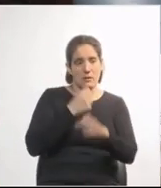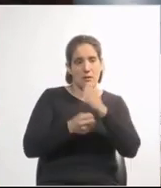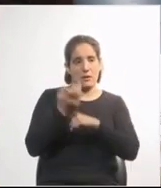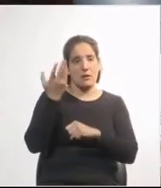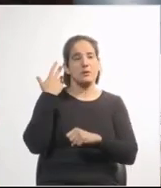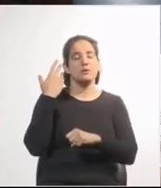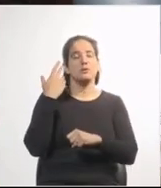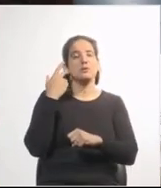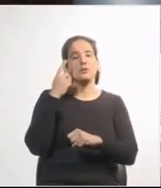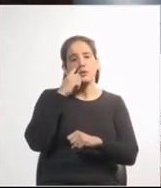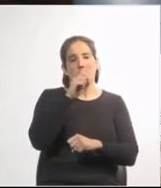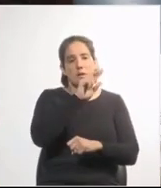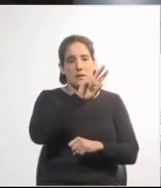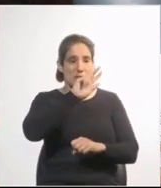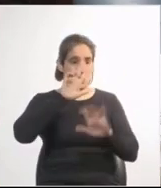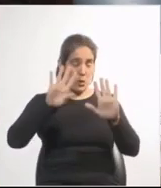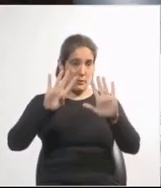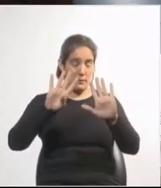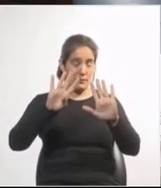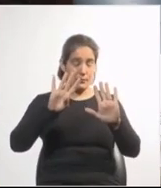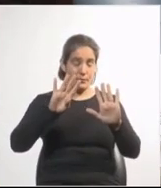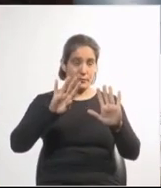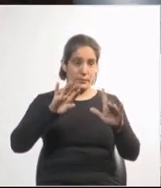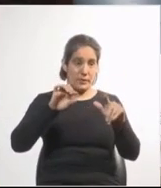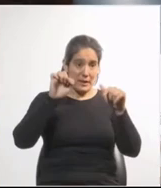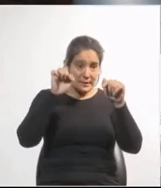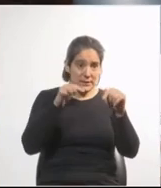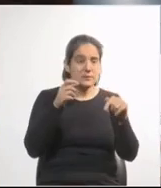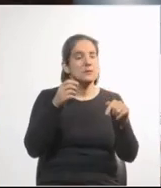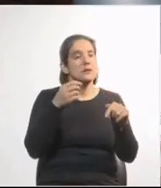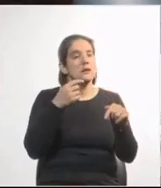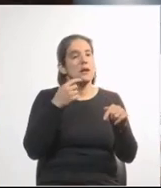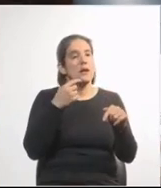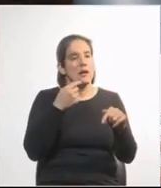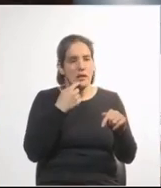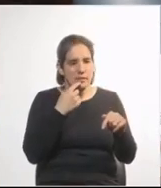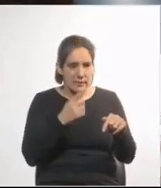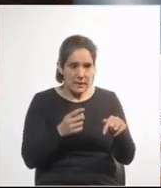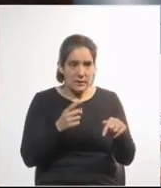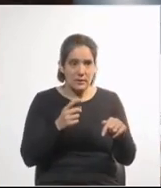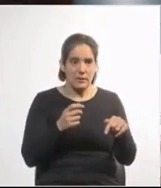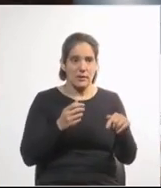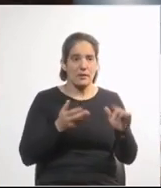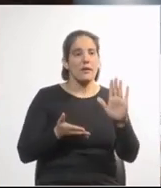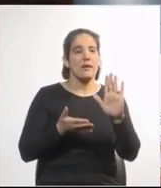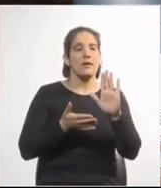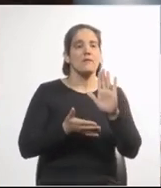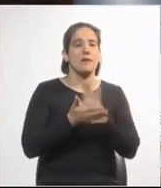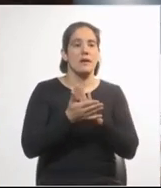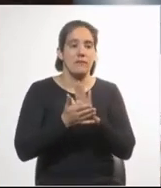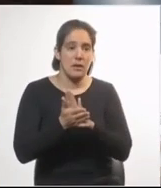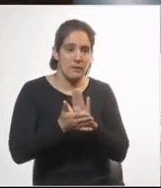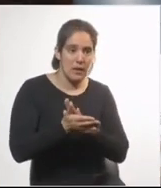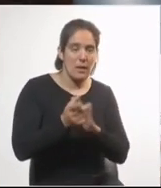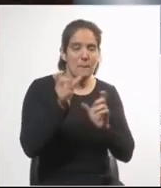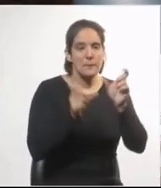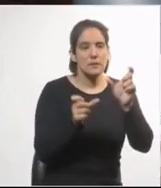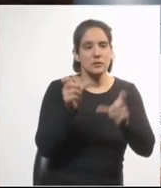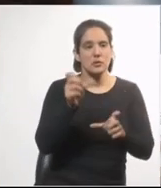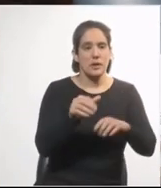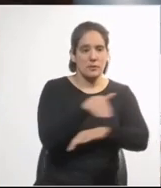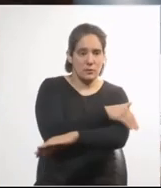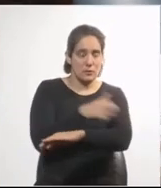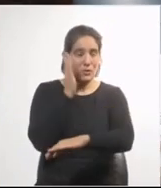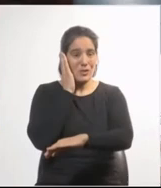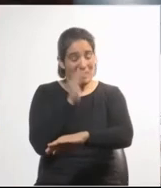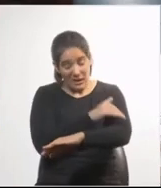en el 2019. Es justo reconocer que hay una tendencia al incremento de las personas en